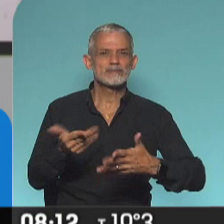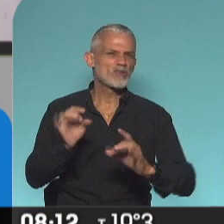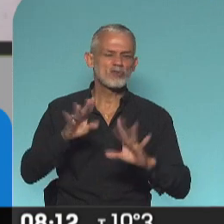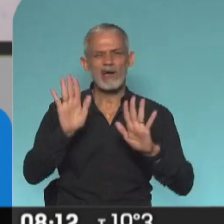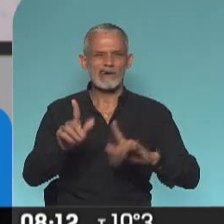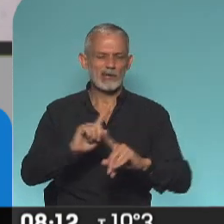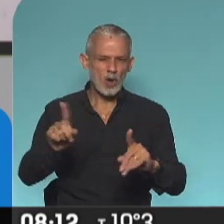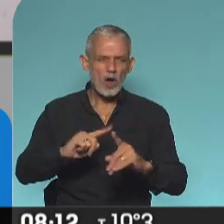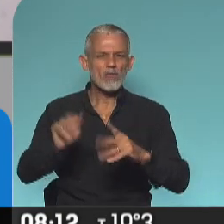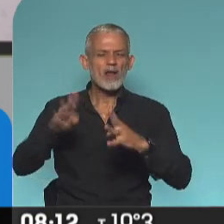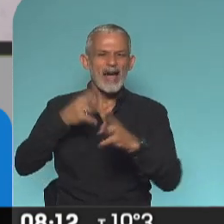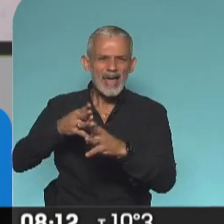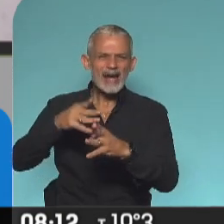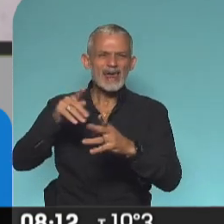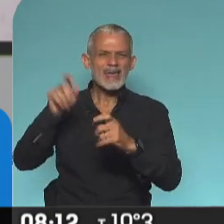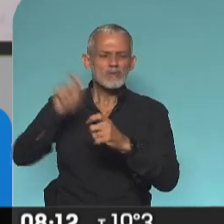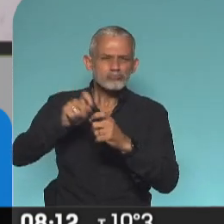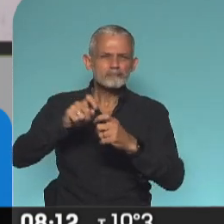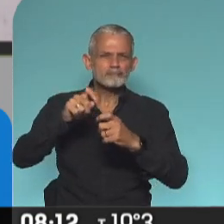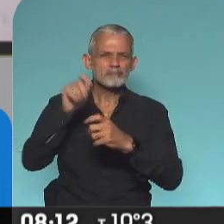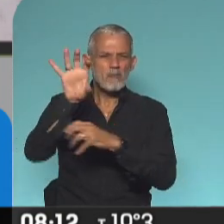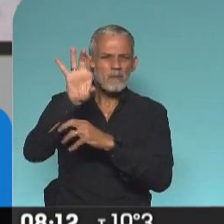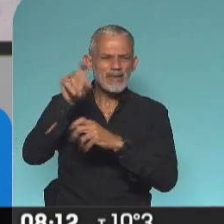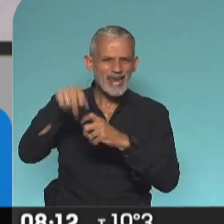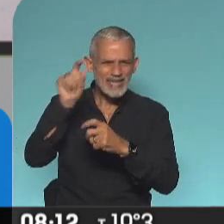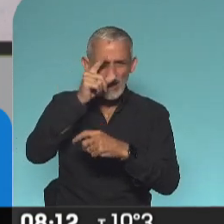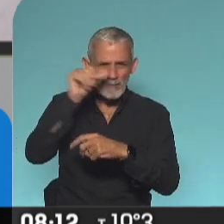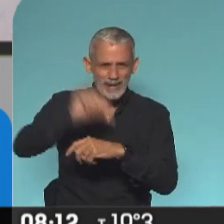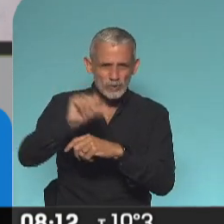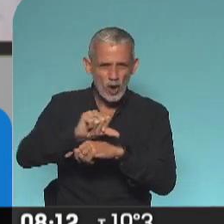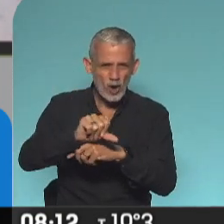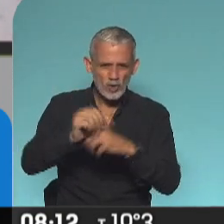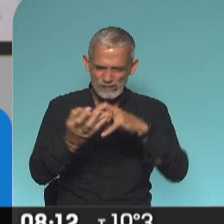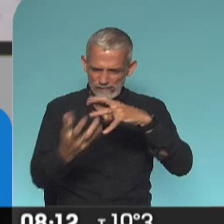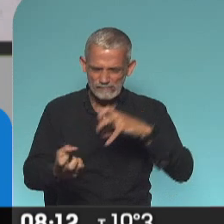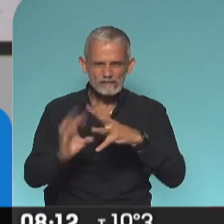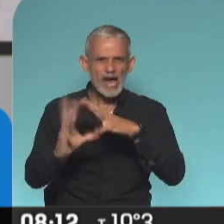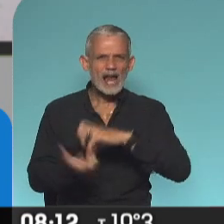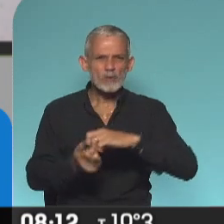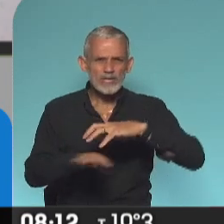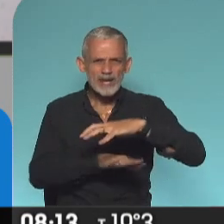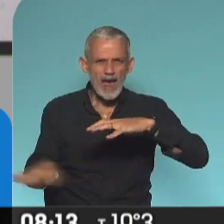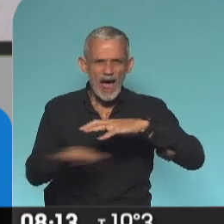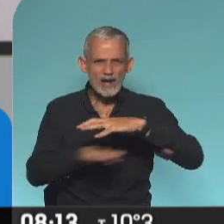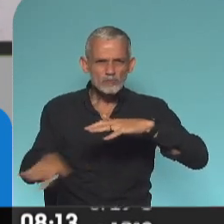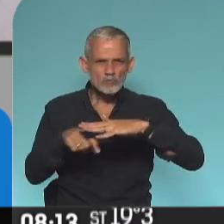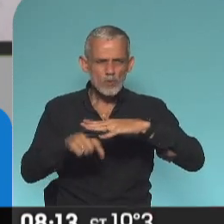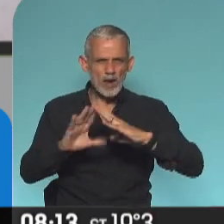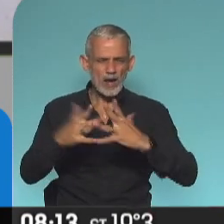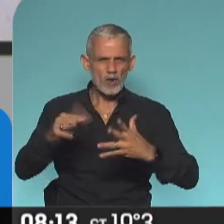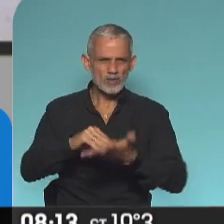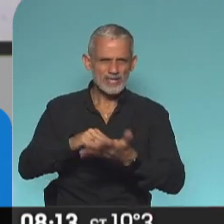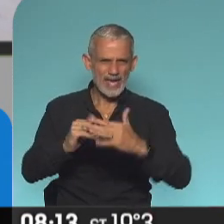Vendrá la guerra del fracking, donde conocimos un tipo de extracción petrolífera que arruina nuestros subsuelos.